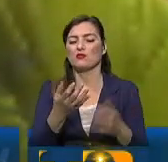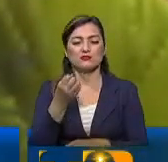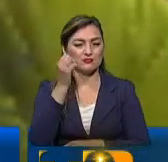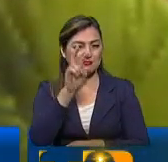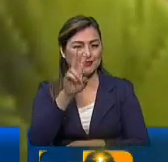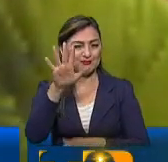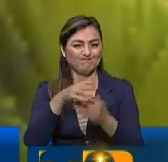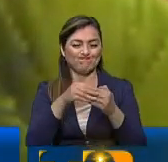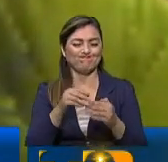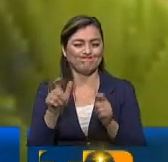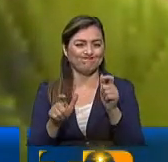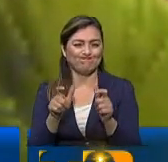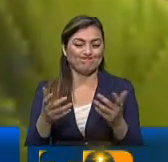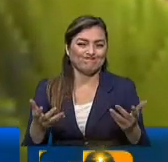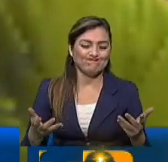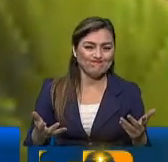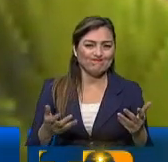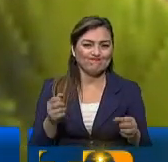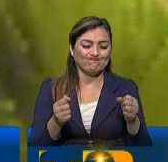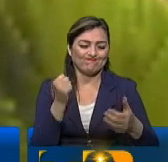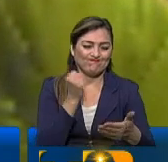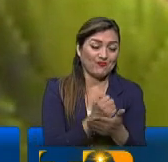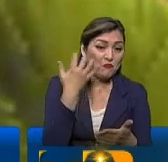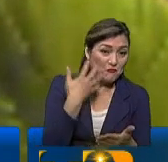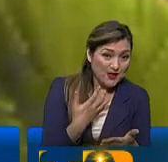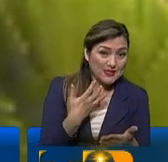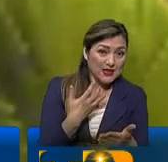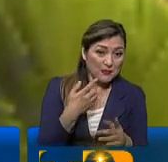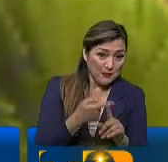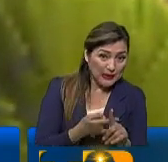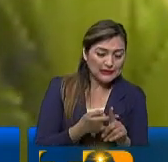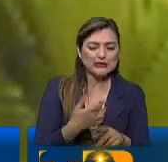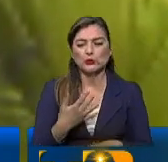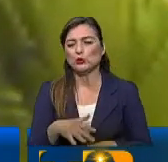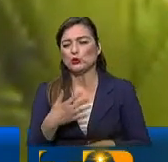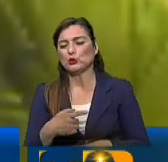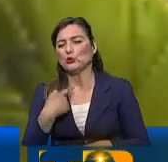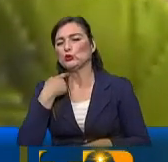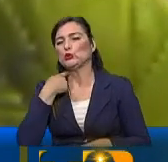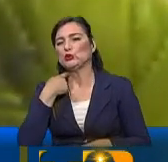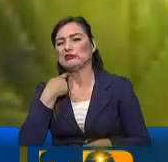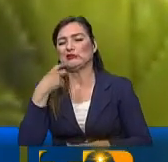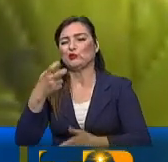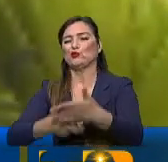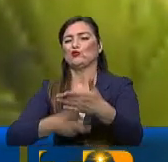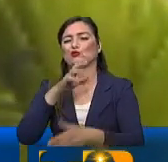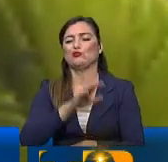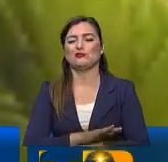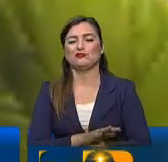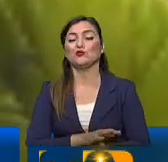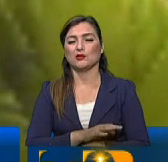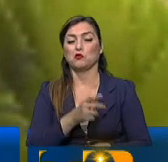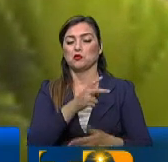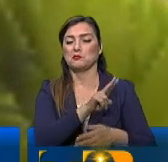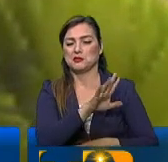las personas que no hayan matriculado el vehículo en el mes que le corresponde, $50 de multa por